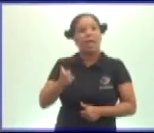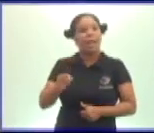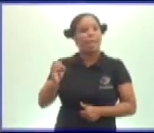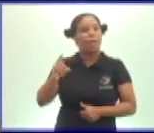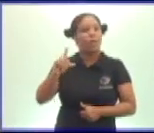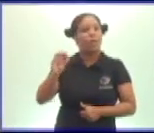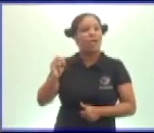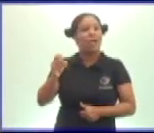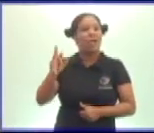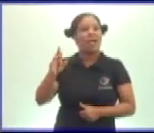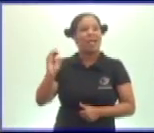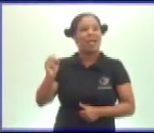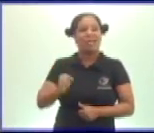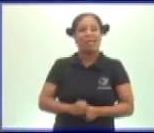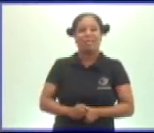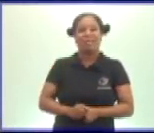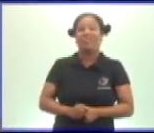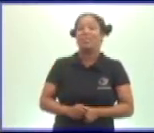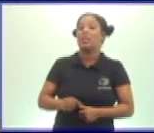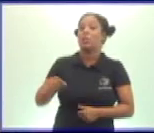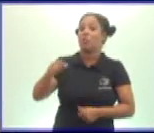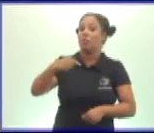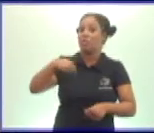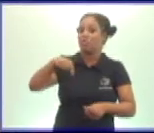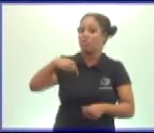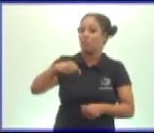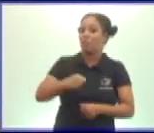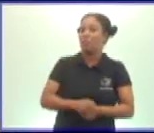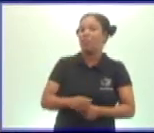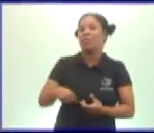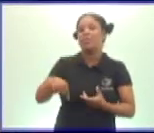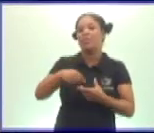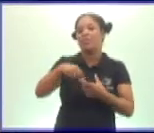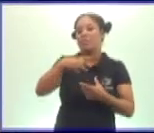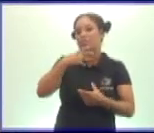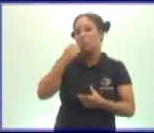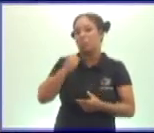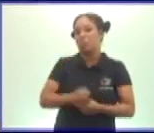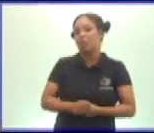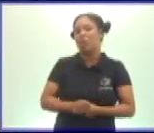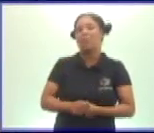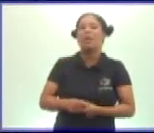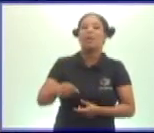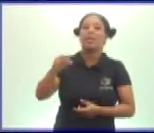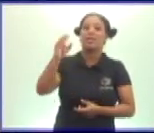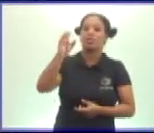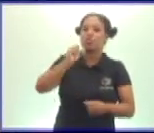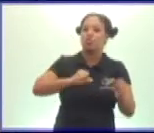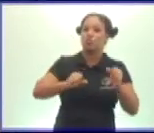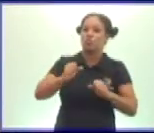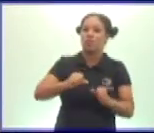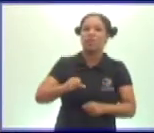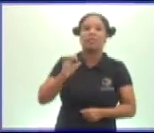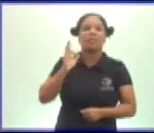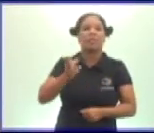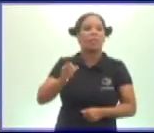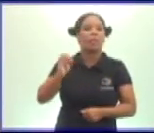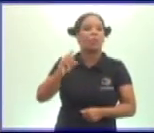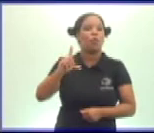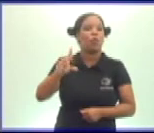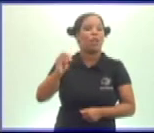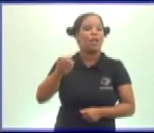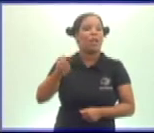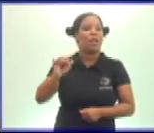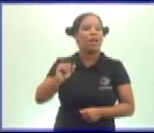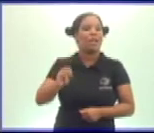disolventes polares disuelven sustancias polares e iónicas. Cuando hablamos de iónica y polar, bueno,